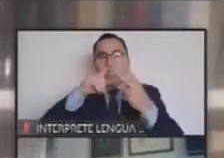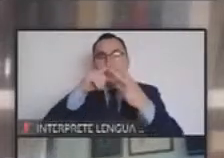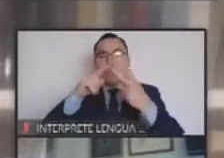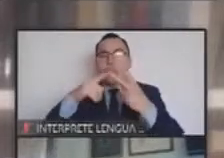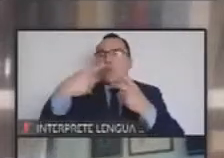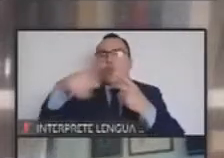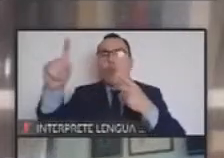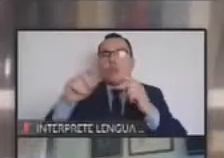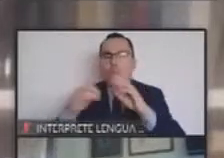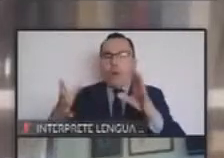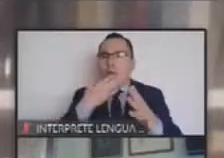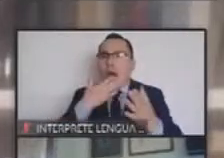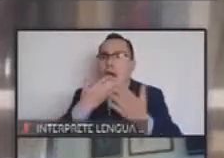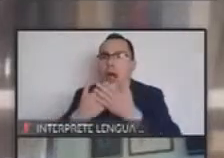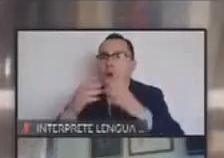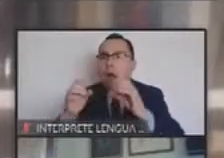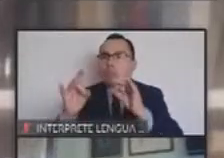escándalos.